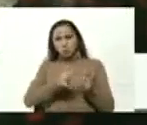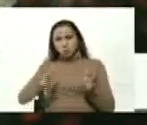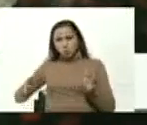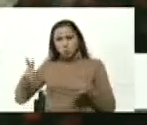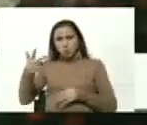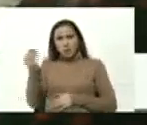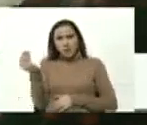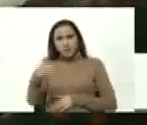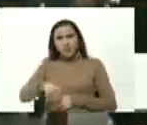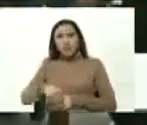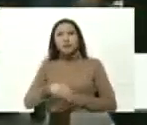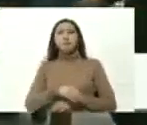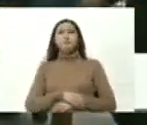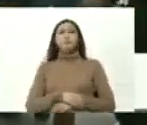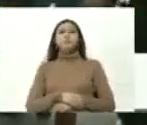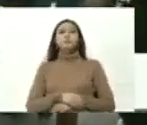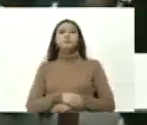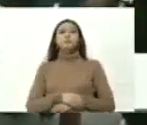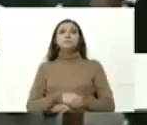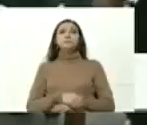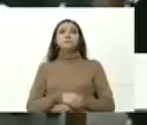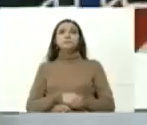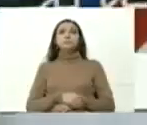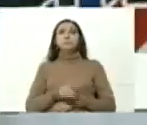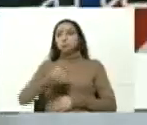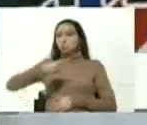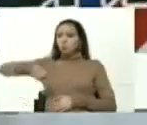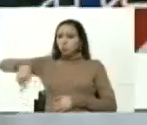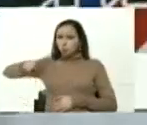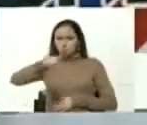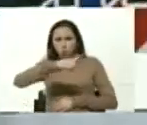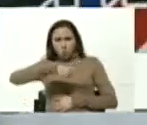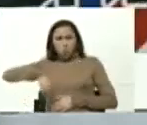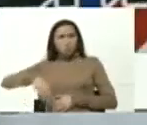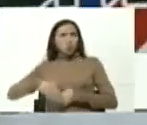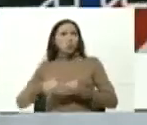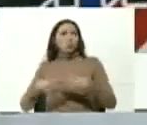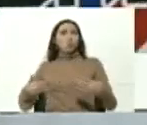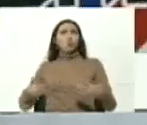3 semanas que siguen, van a estar